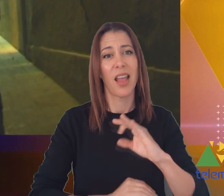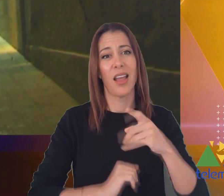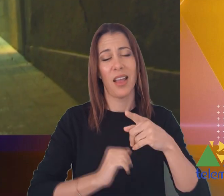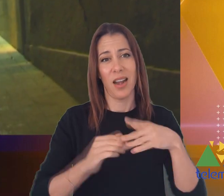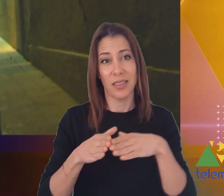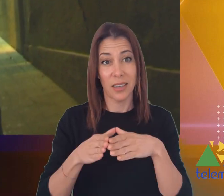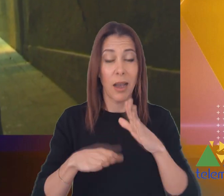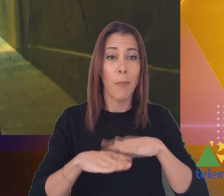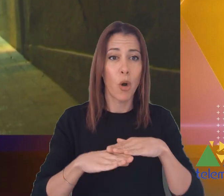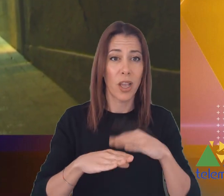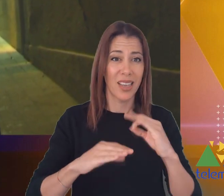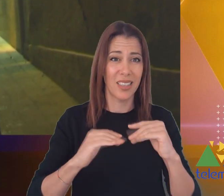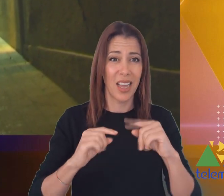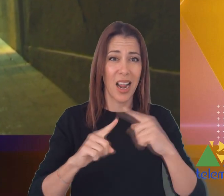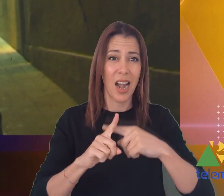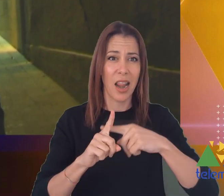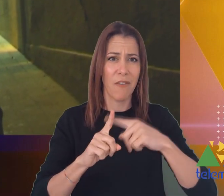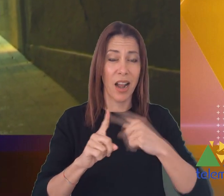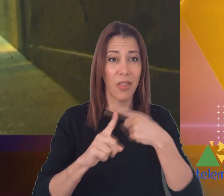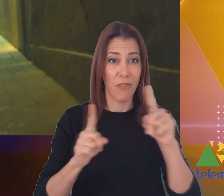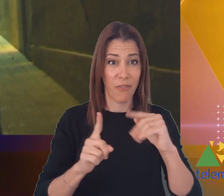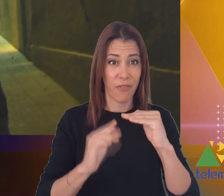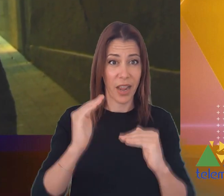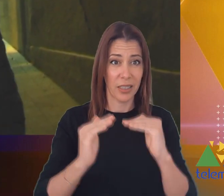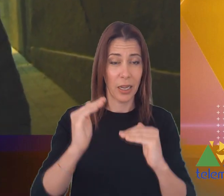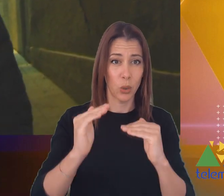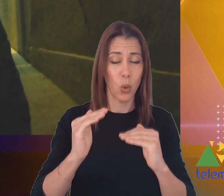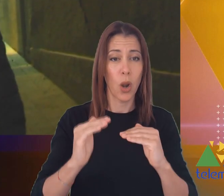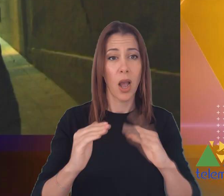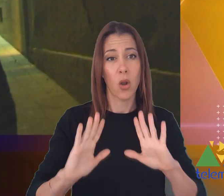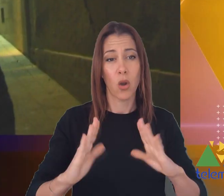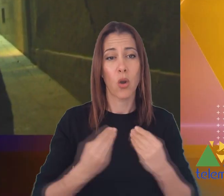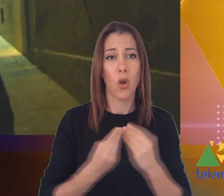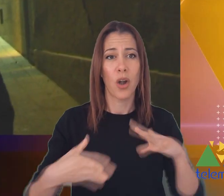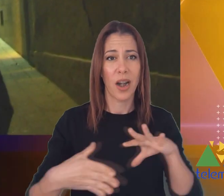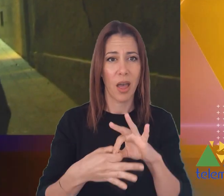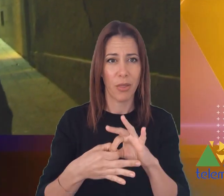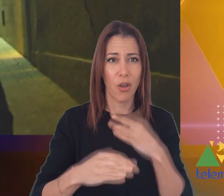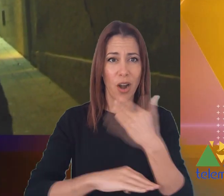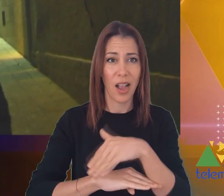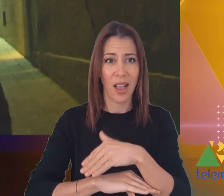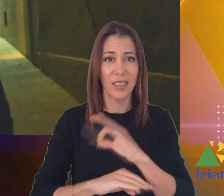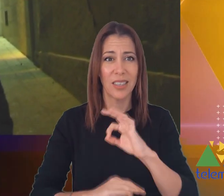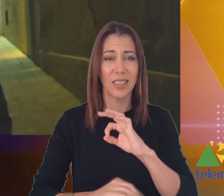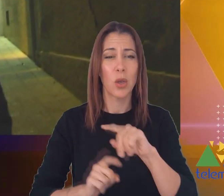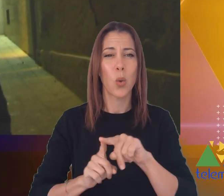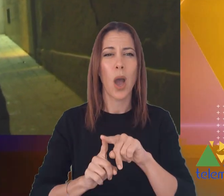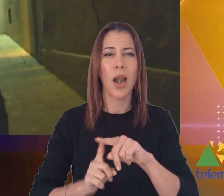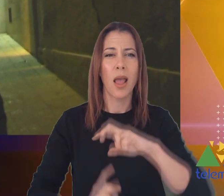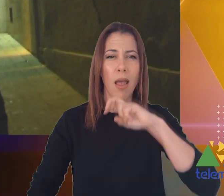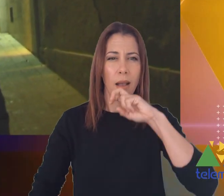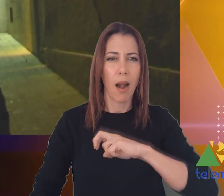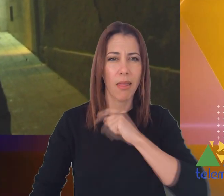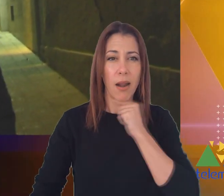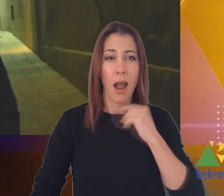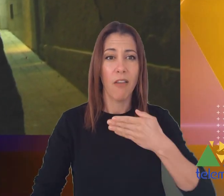que está a nivel distinto de altura con respecto a la calle Cardenal Belluga, y por eso lo tenemos